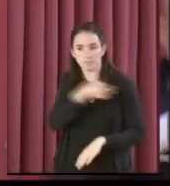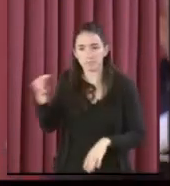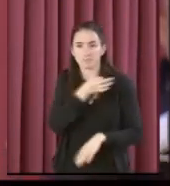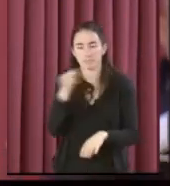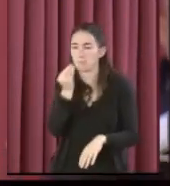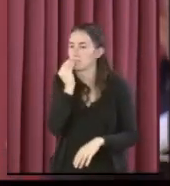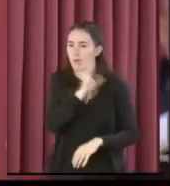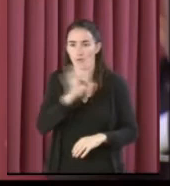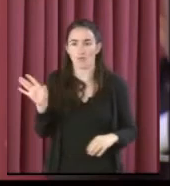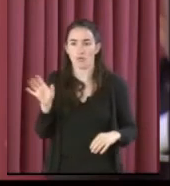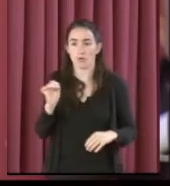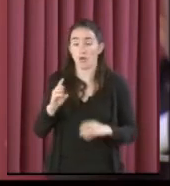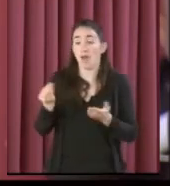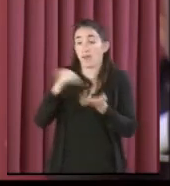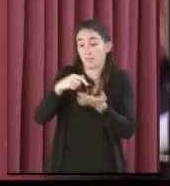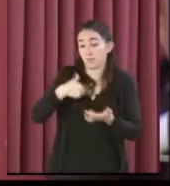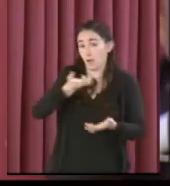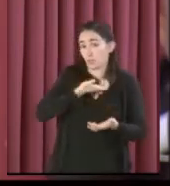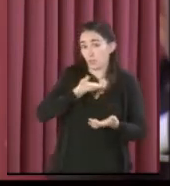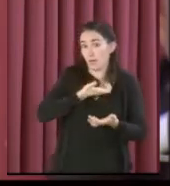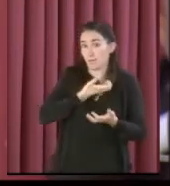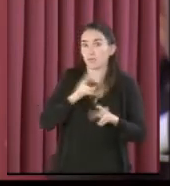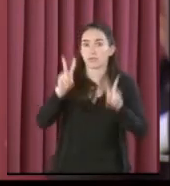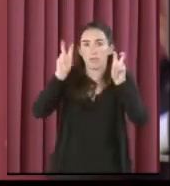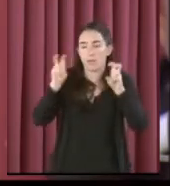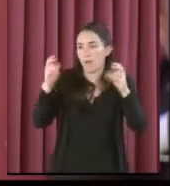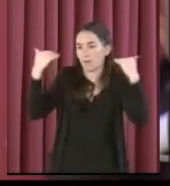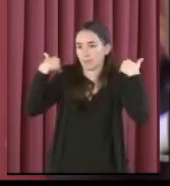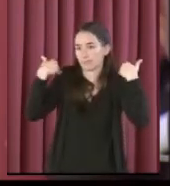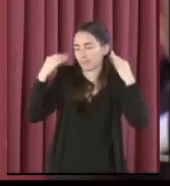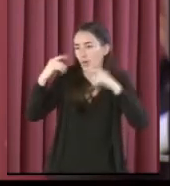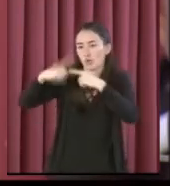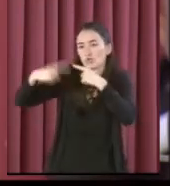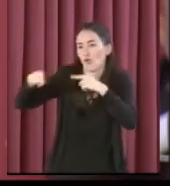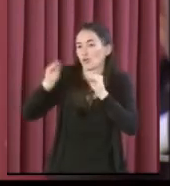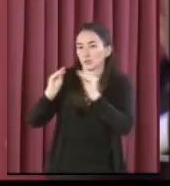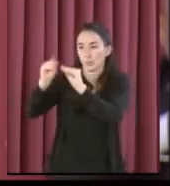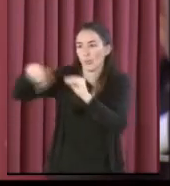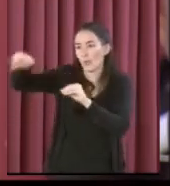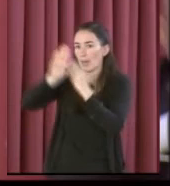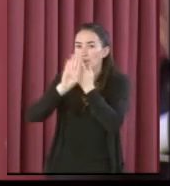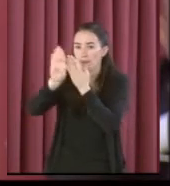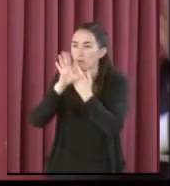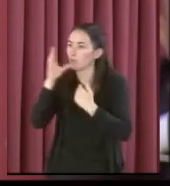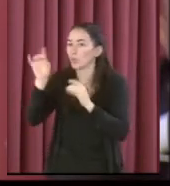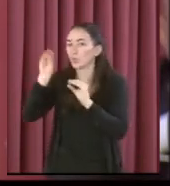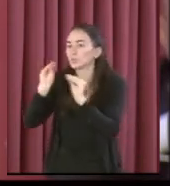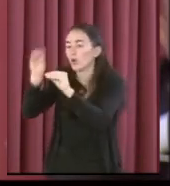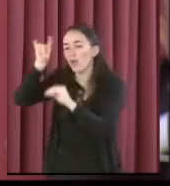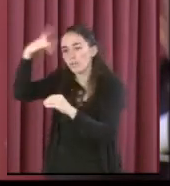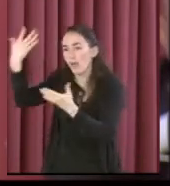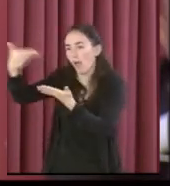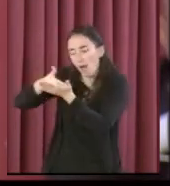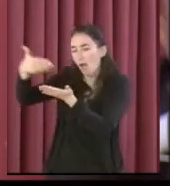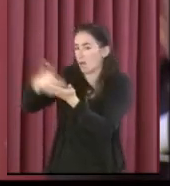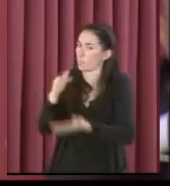administración municipal en la que aborda cuestiones que competen de manera directa al día a día de sus vecinos. La participación se